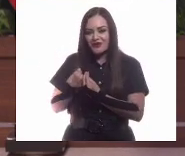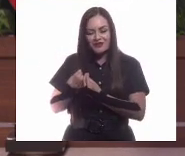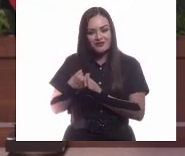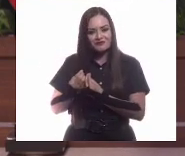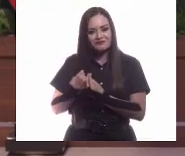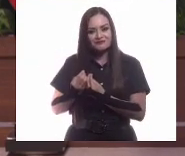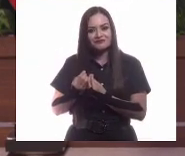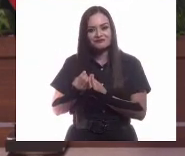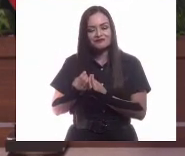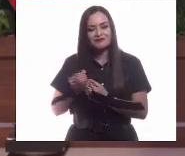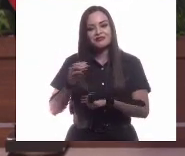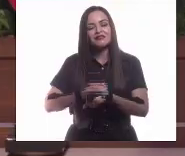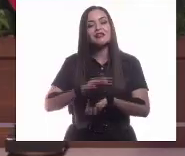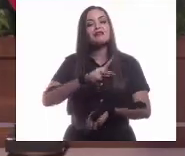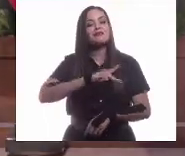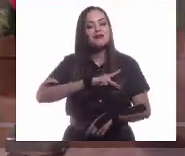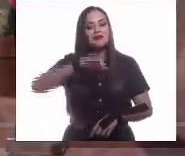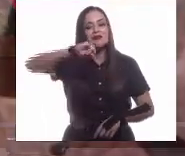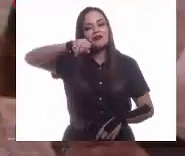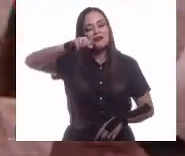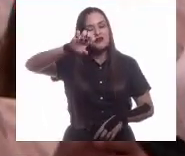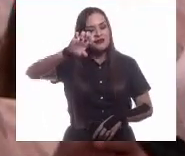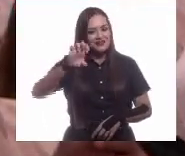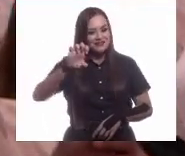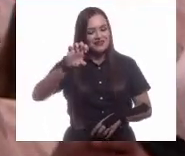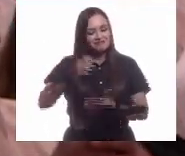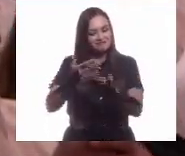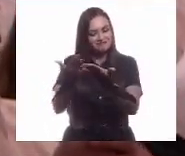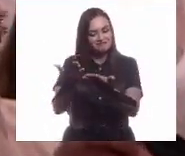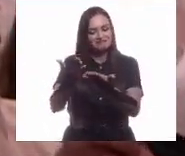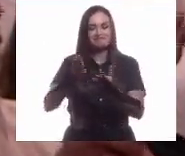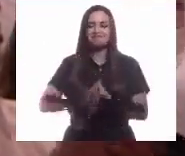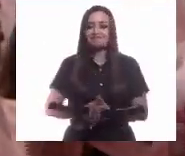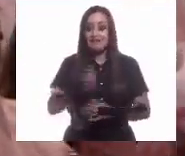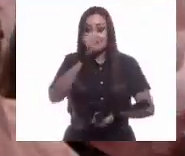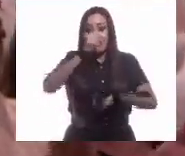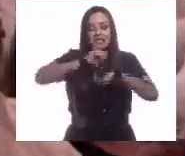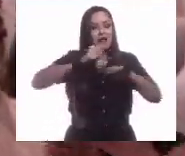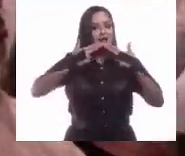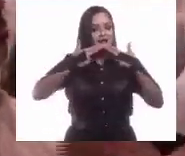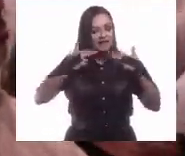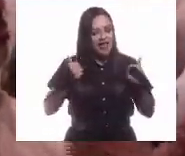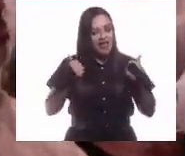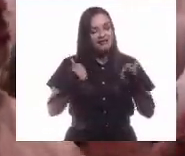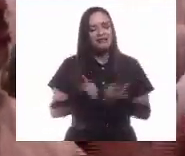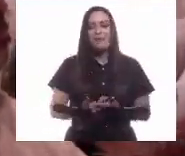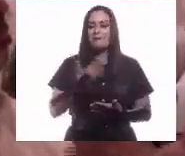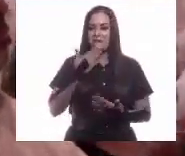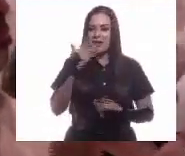supuesto, a mi amigo José Antonio Mide, secretario de Hacienda y Crédito Público.